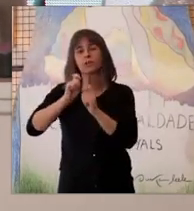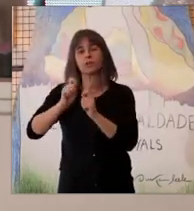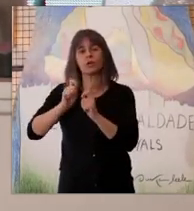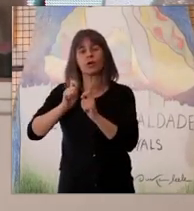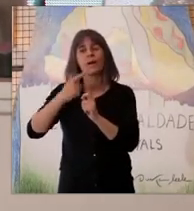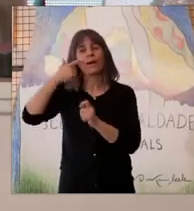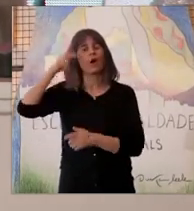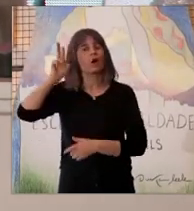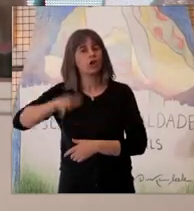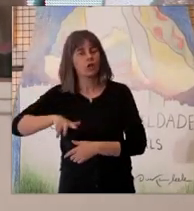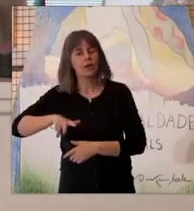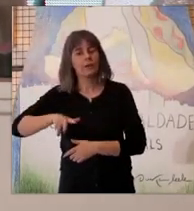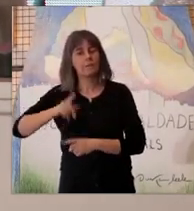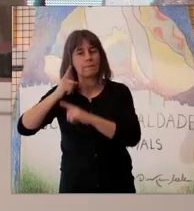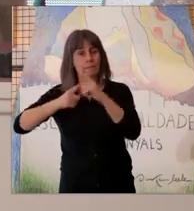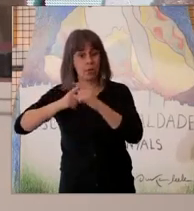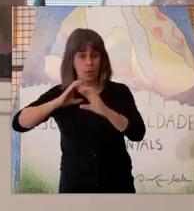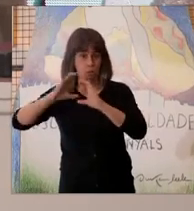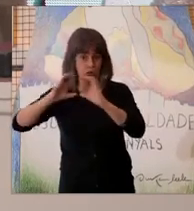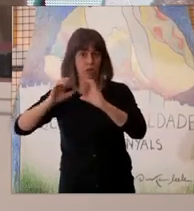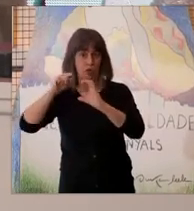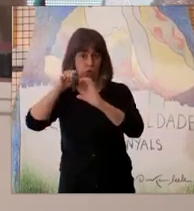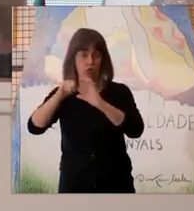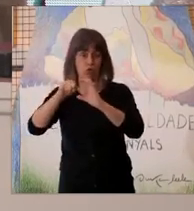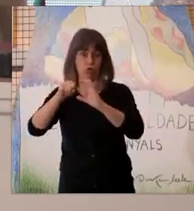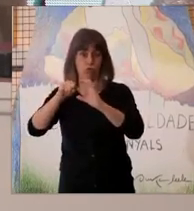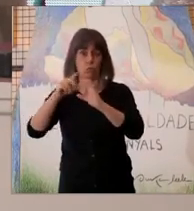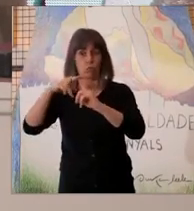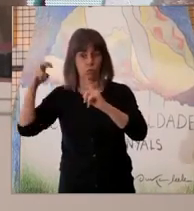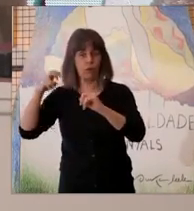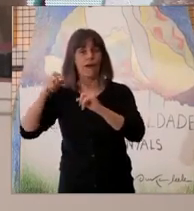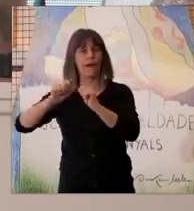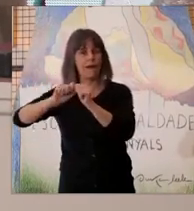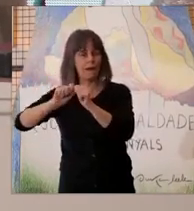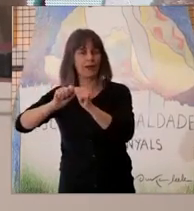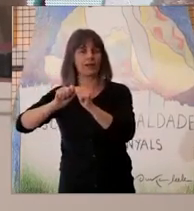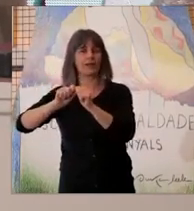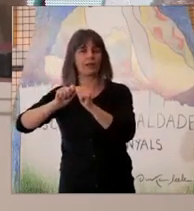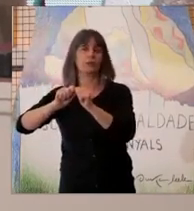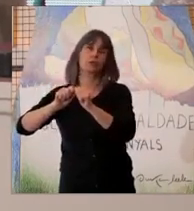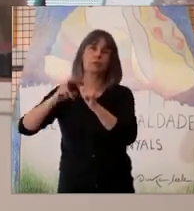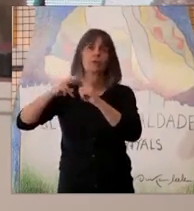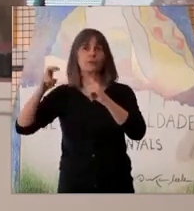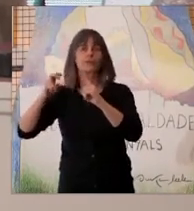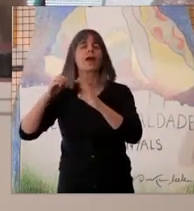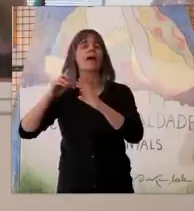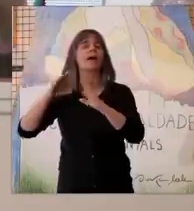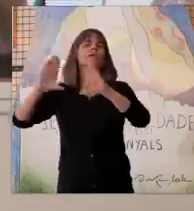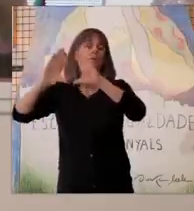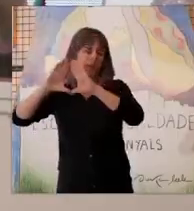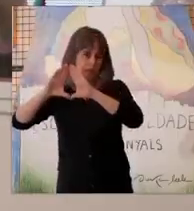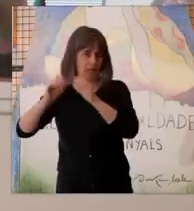que un medio de comunicación con una con una mirada de género no me gusta decir género con una mirada feminista